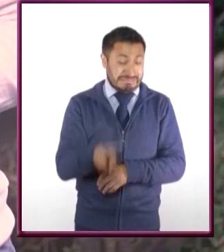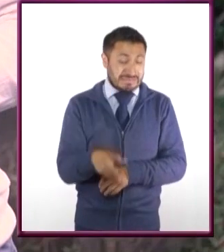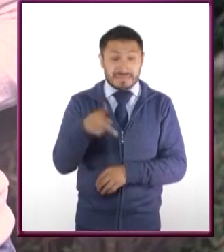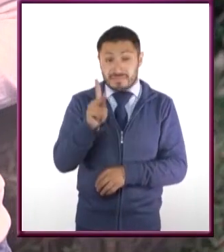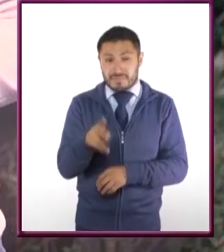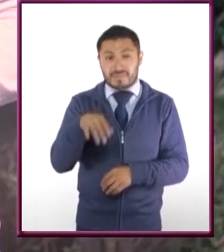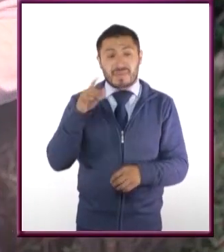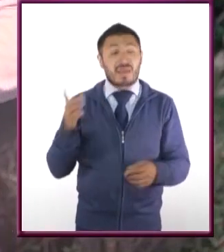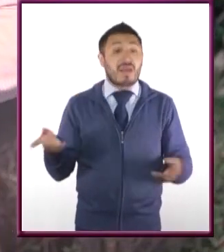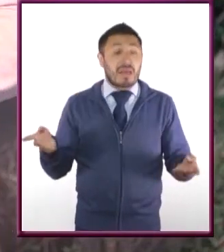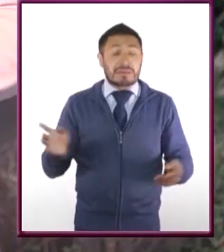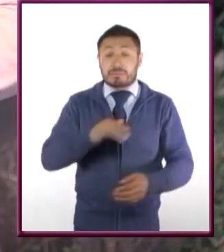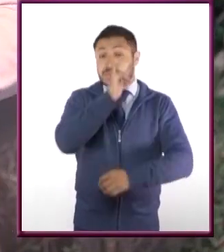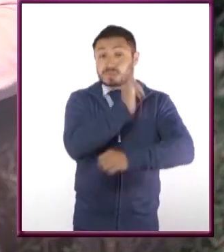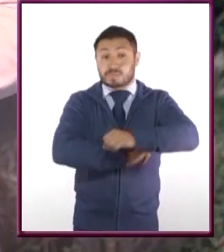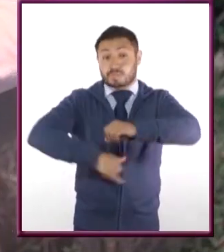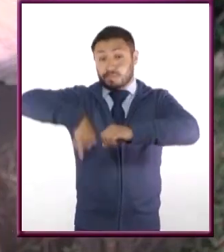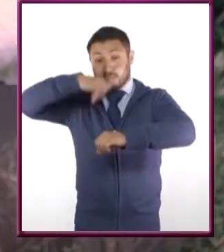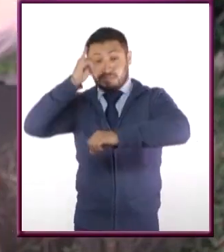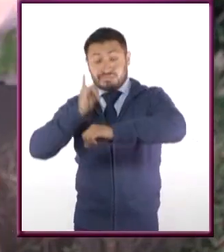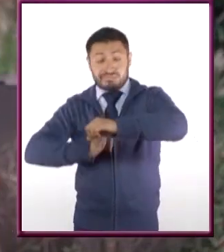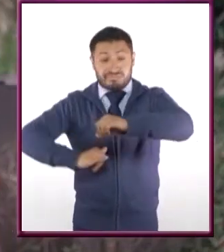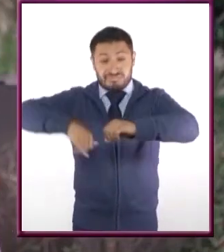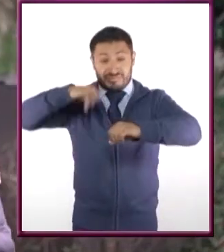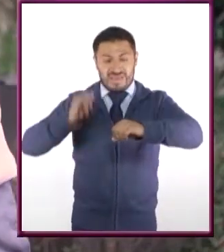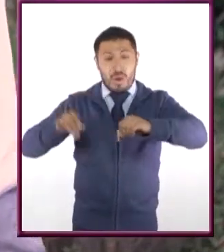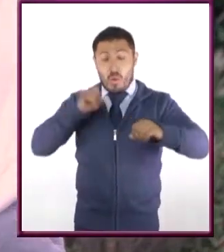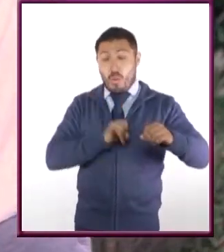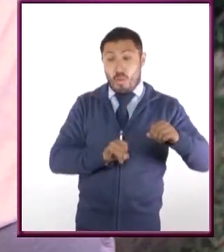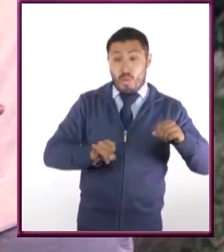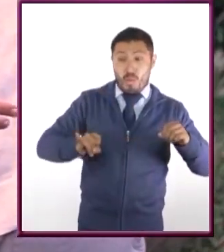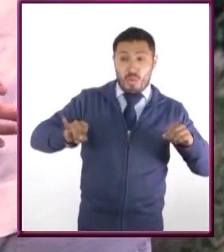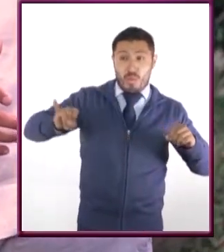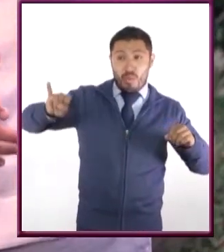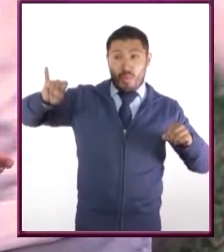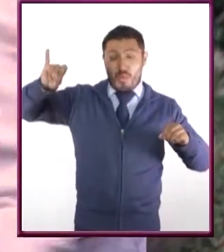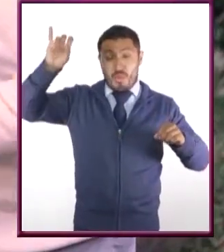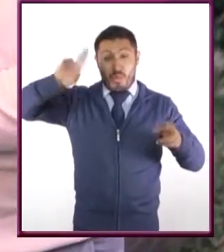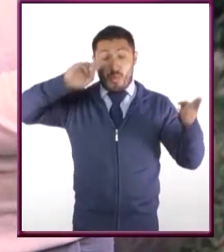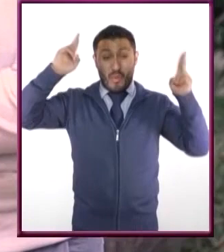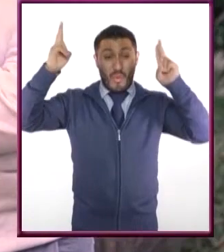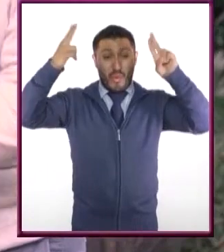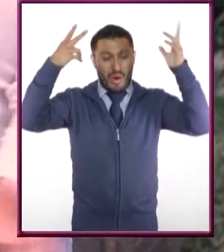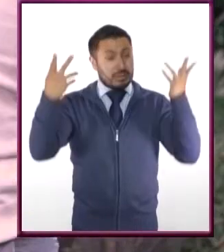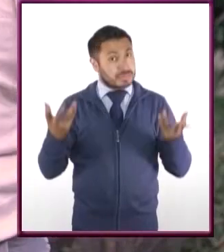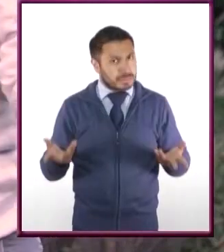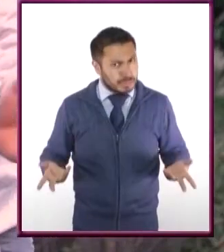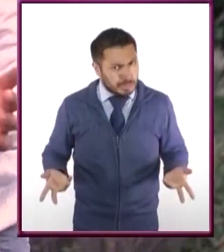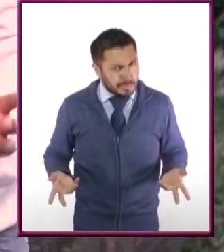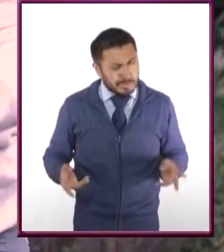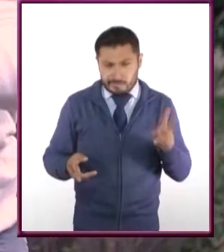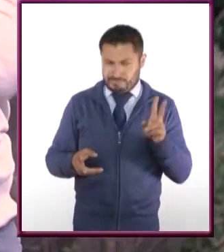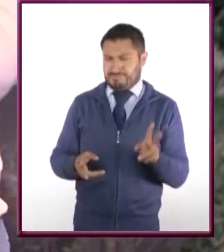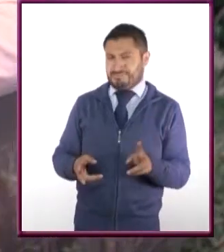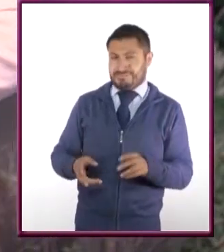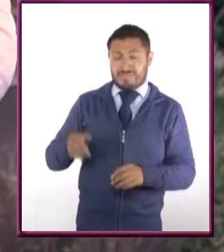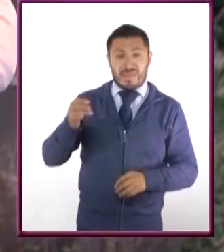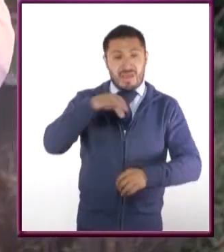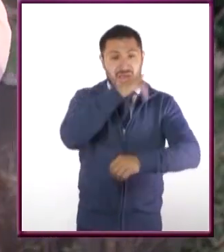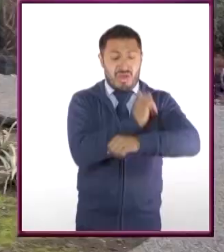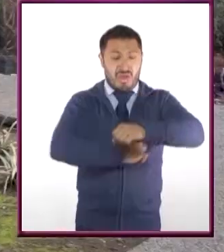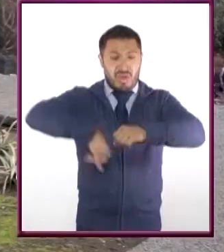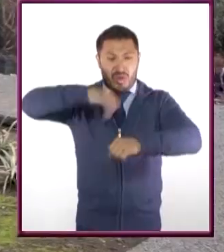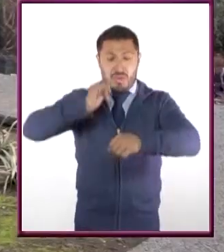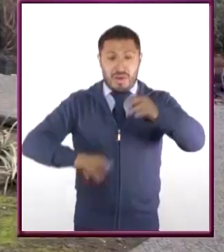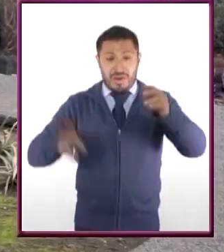las ballenas un día iban a llegar mucho más lejos, hasta el espacio exterior? ¿Qué? No me digas que las ballenas son astronautas